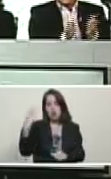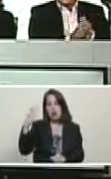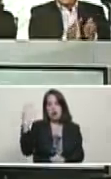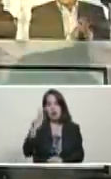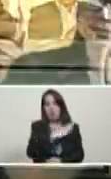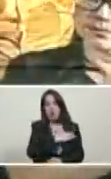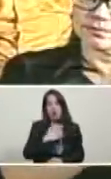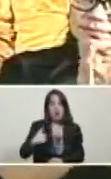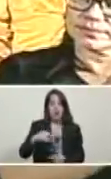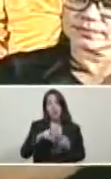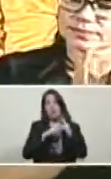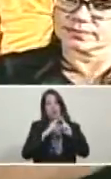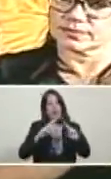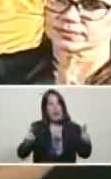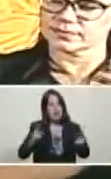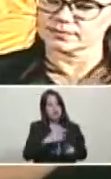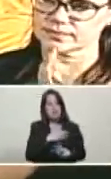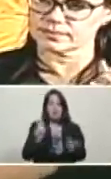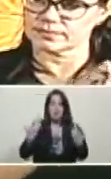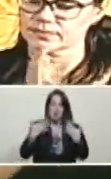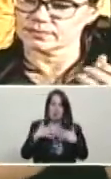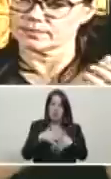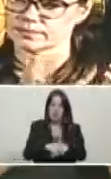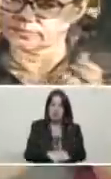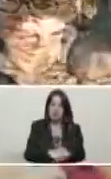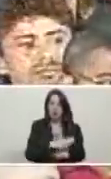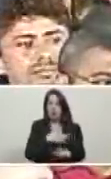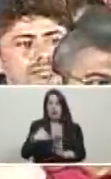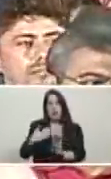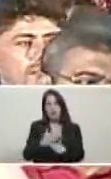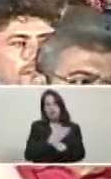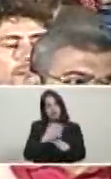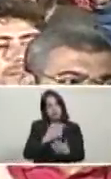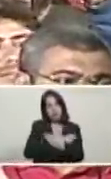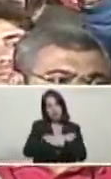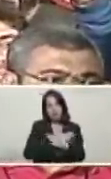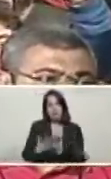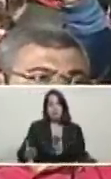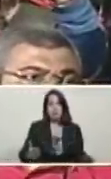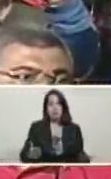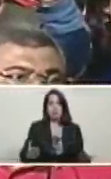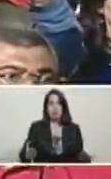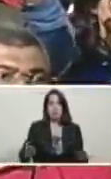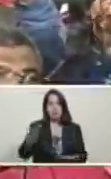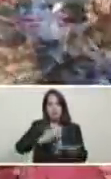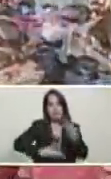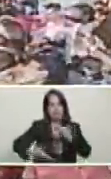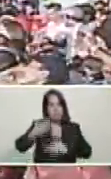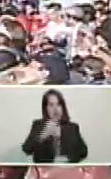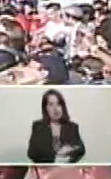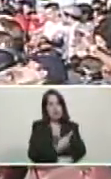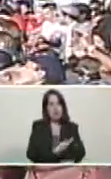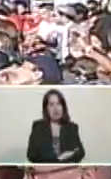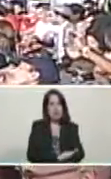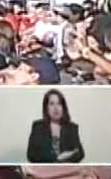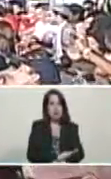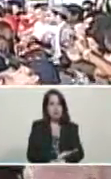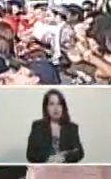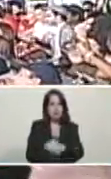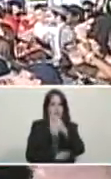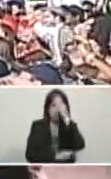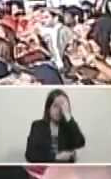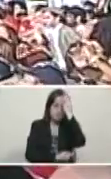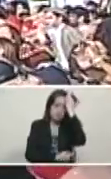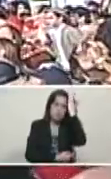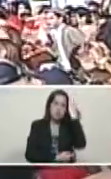queremos integración queremos cooperación queremos hermandad hermandad